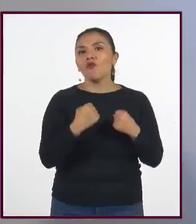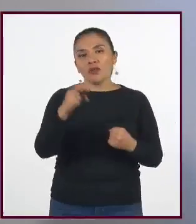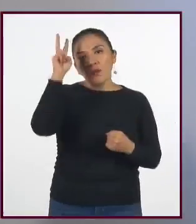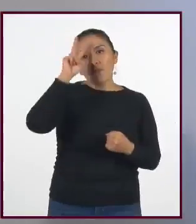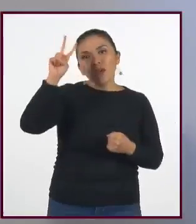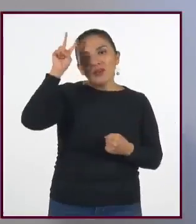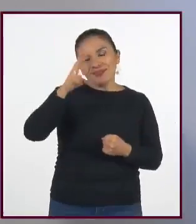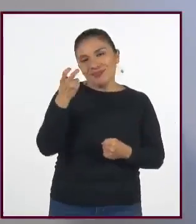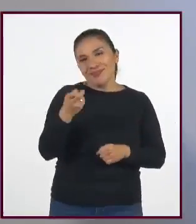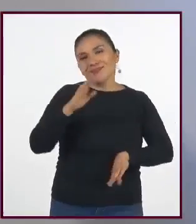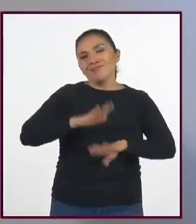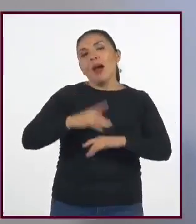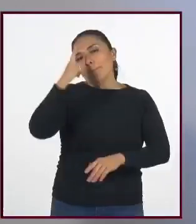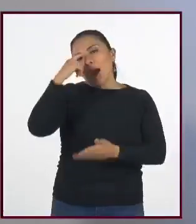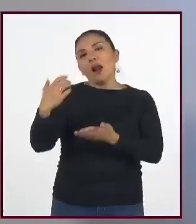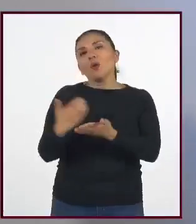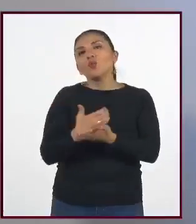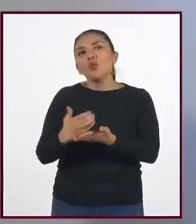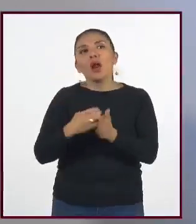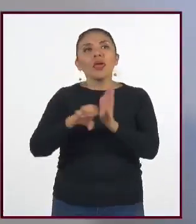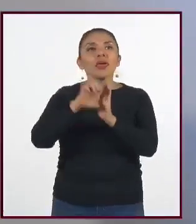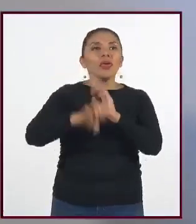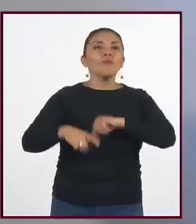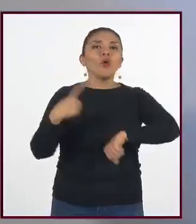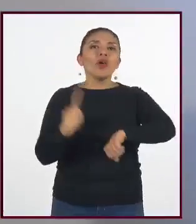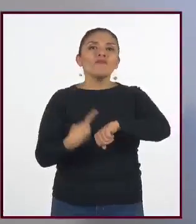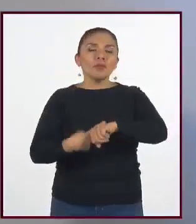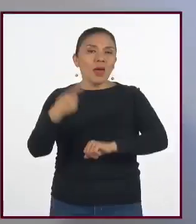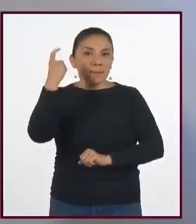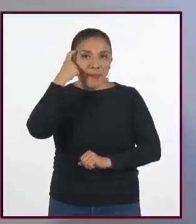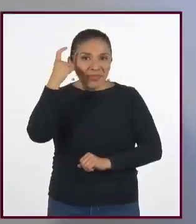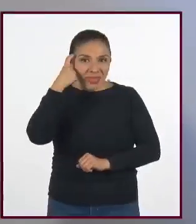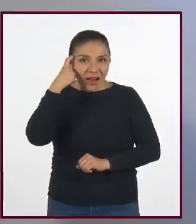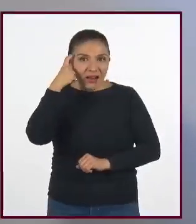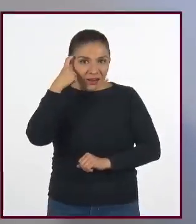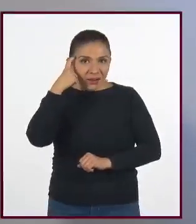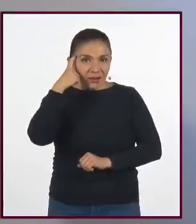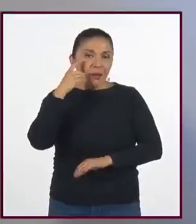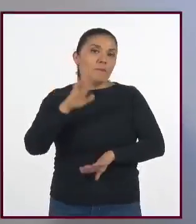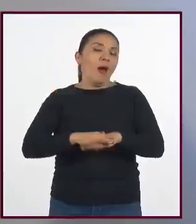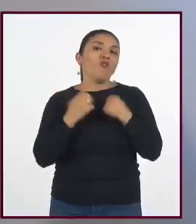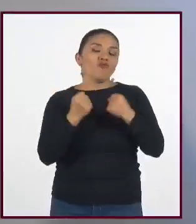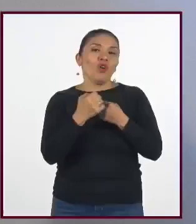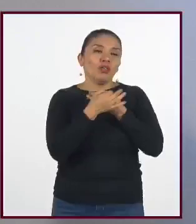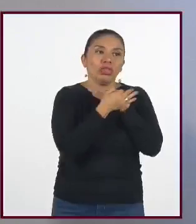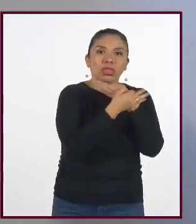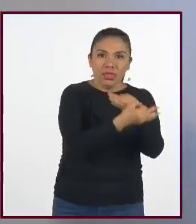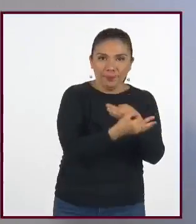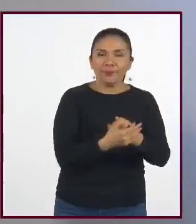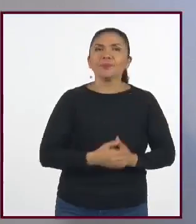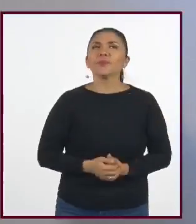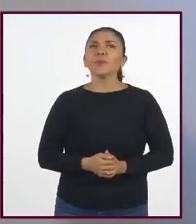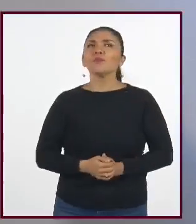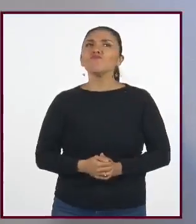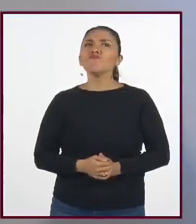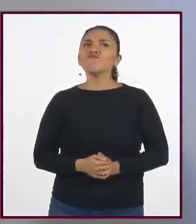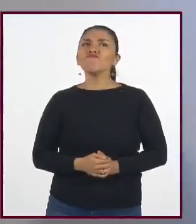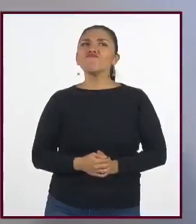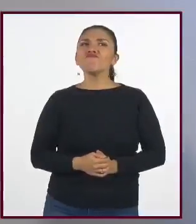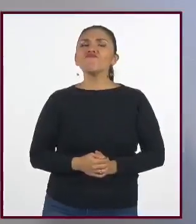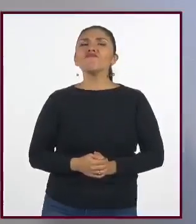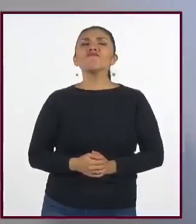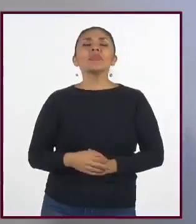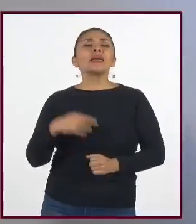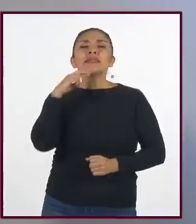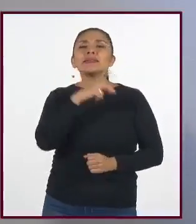usamos para el tratamiento de enfermedades mentales que mayor generan dependencia. Los efectos a corto plazo